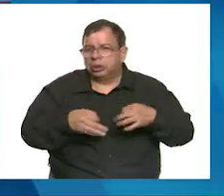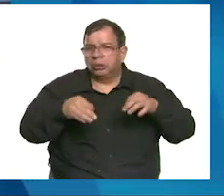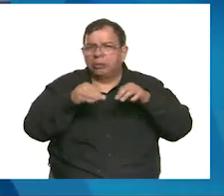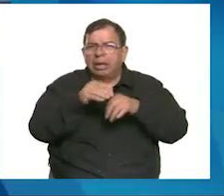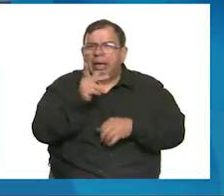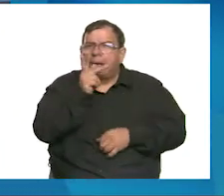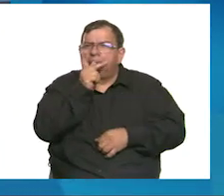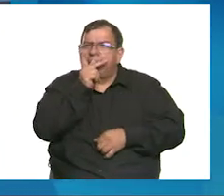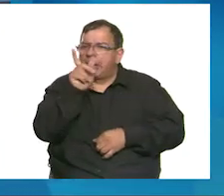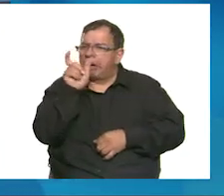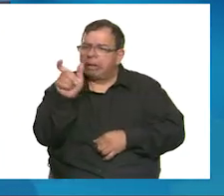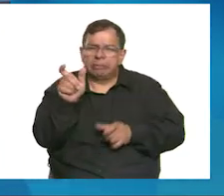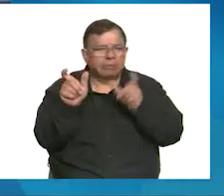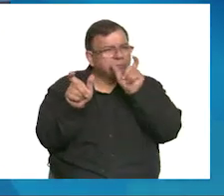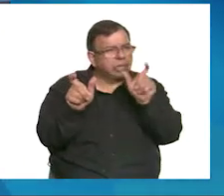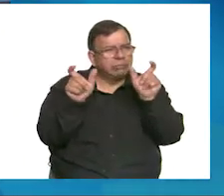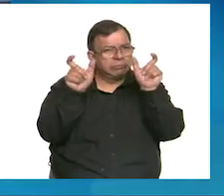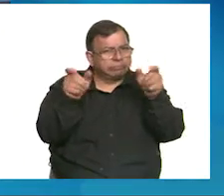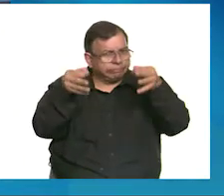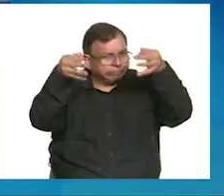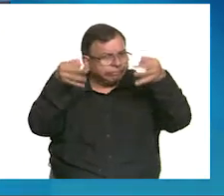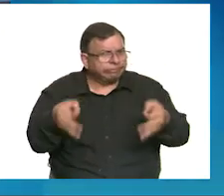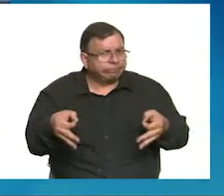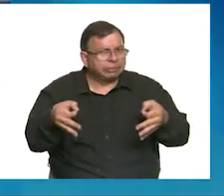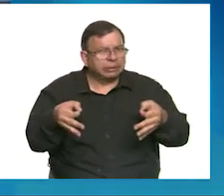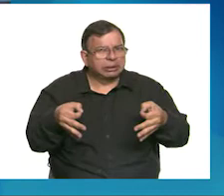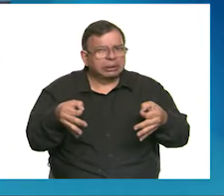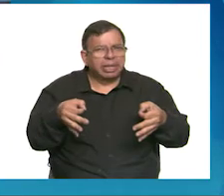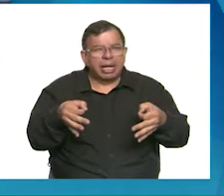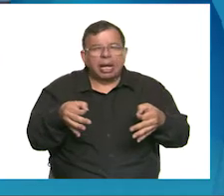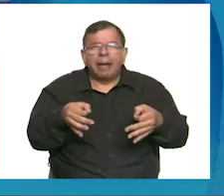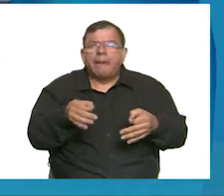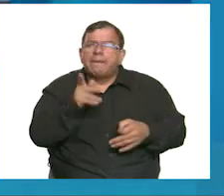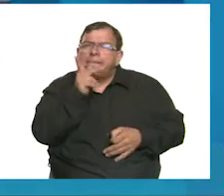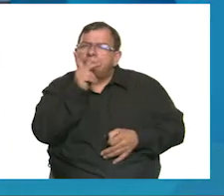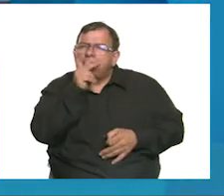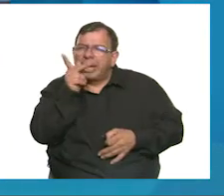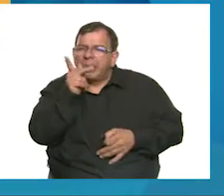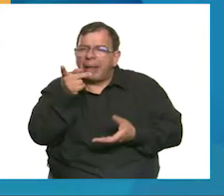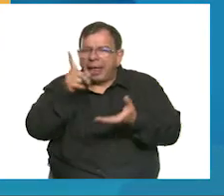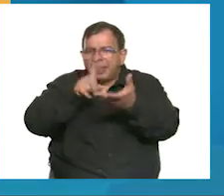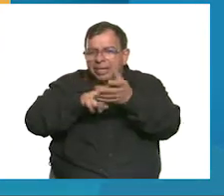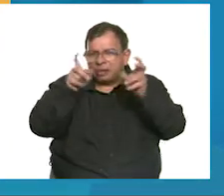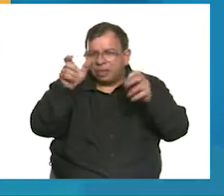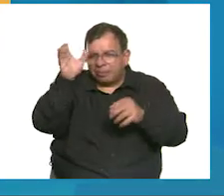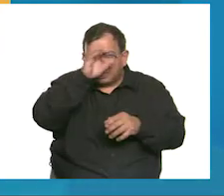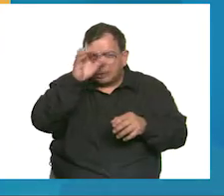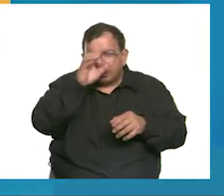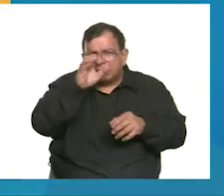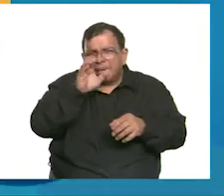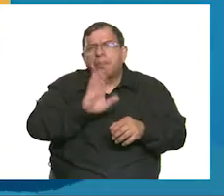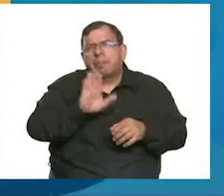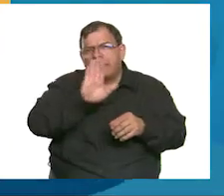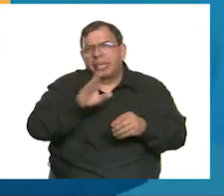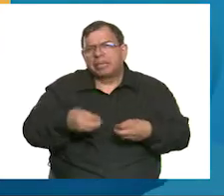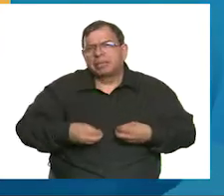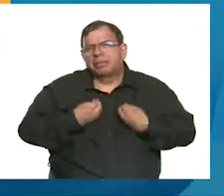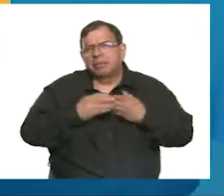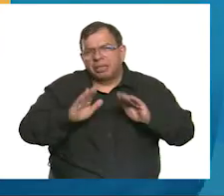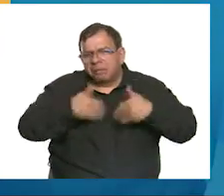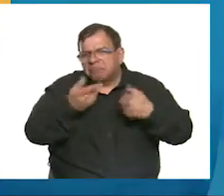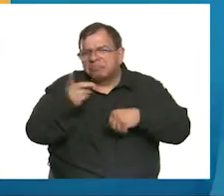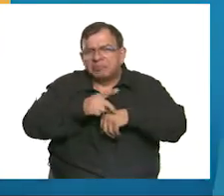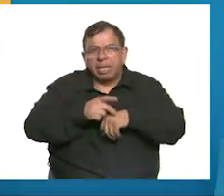palabras adecuadas. Muchas veces las palabras en ciencia se parecen mucho a las palabras que utilizamos en nuestra vida cotidiana, pero